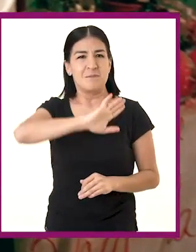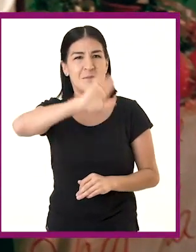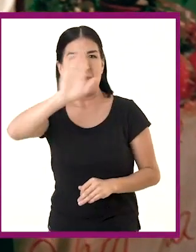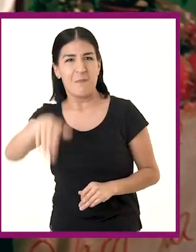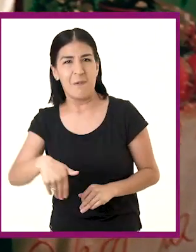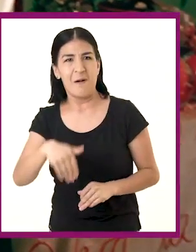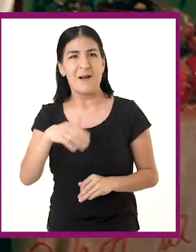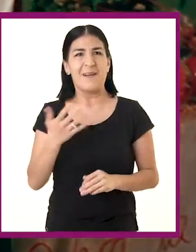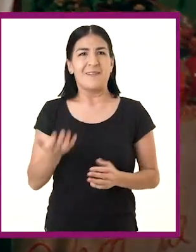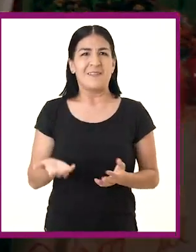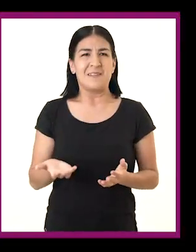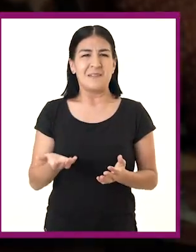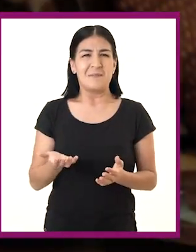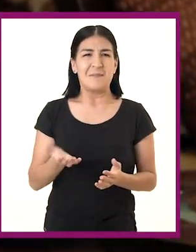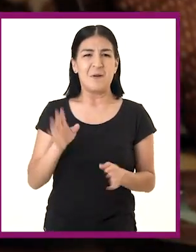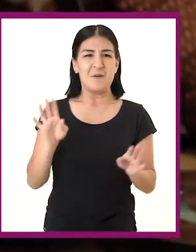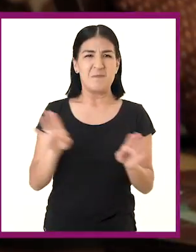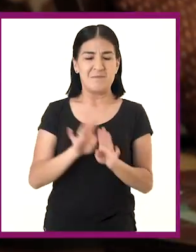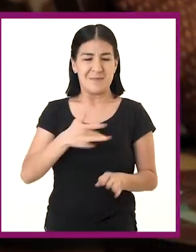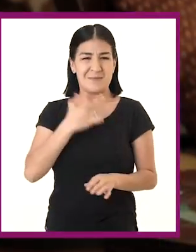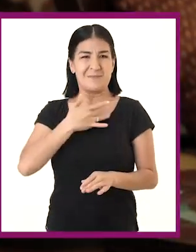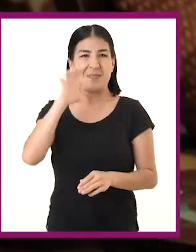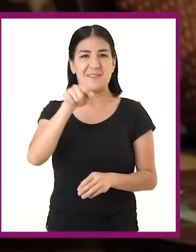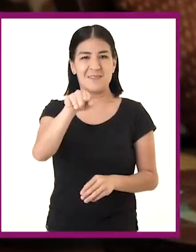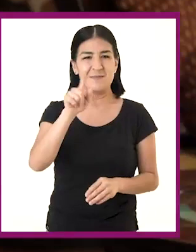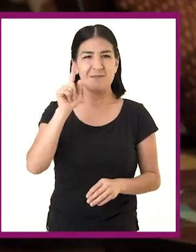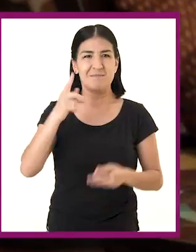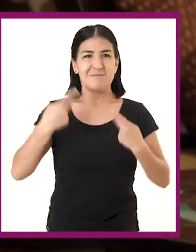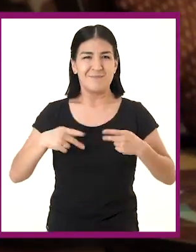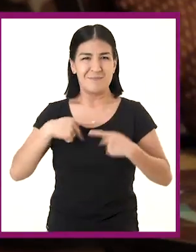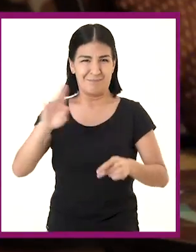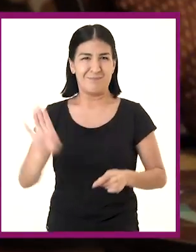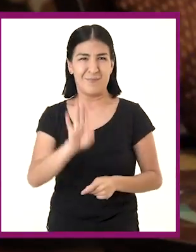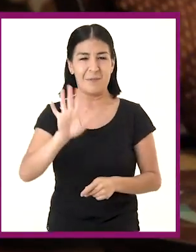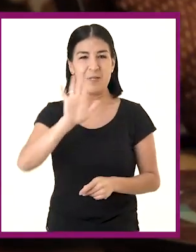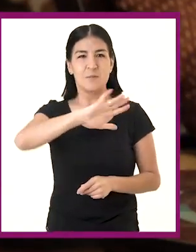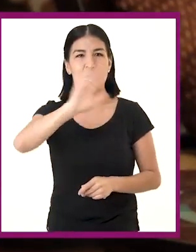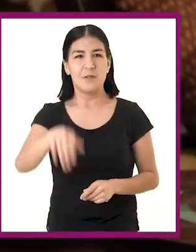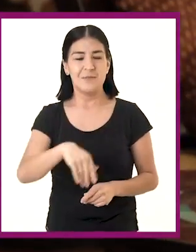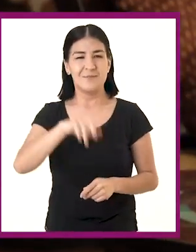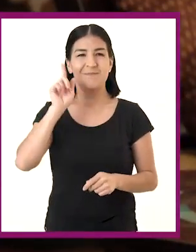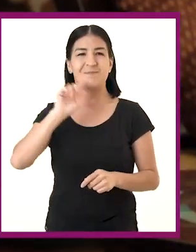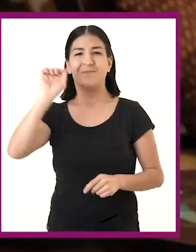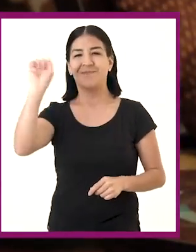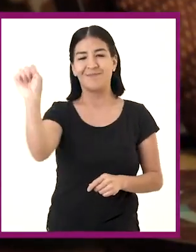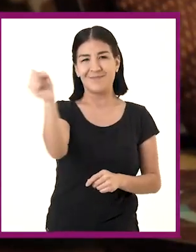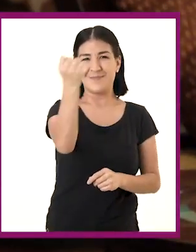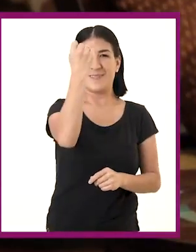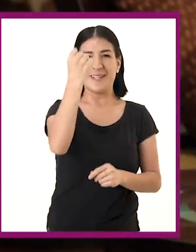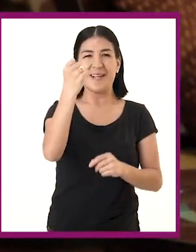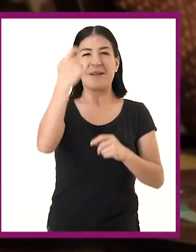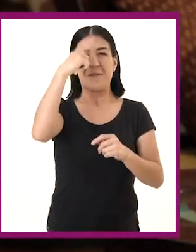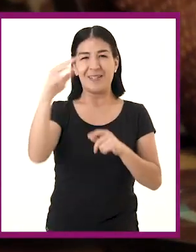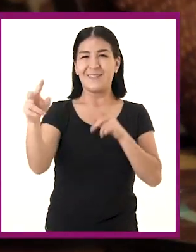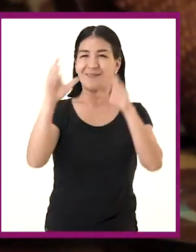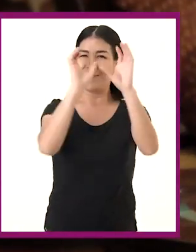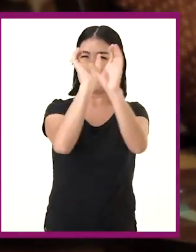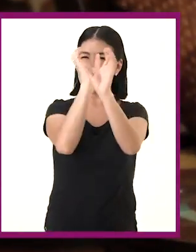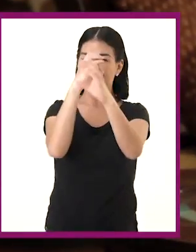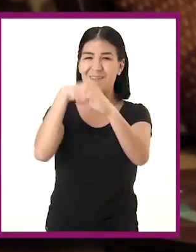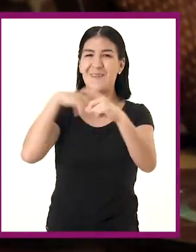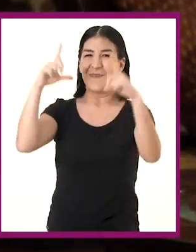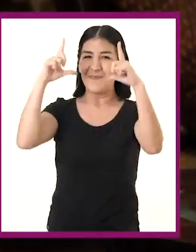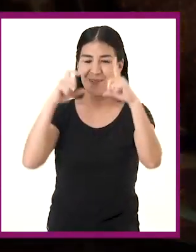muerta", o como que es la muerte, como que me asusté cuando ella volteó a ver mi cámara y le